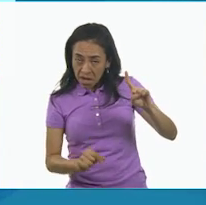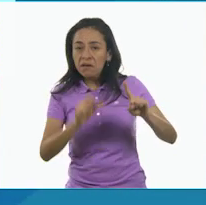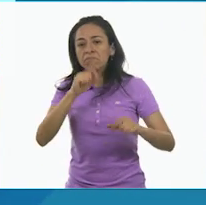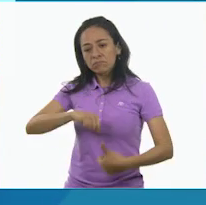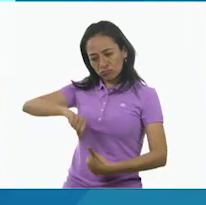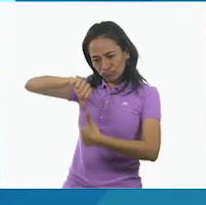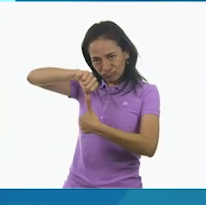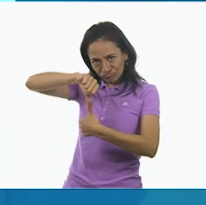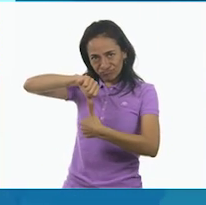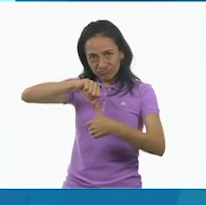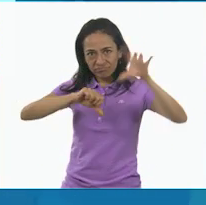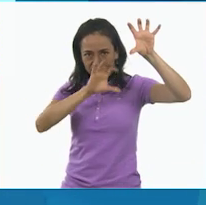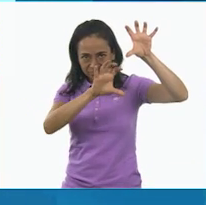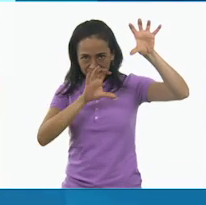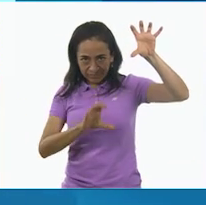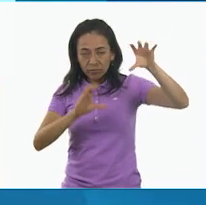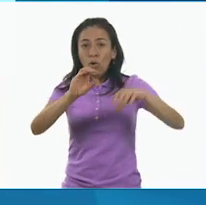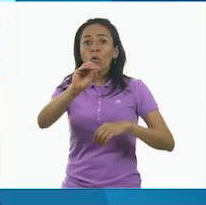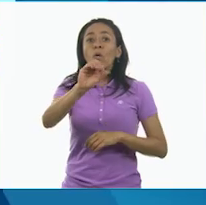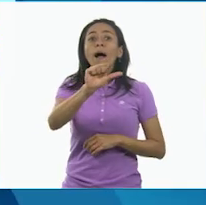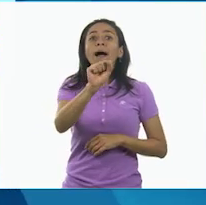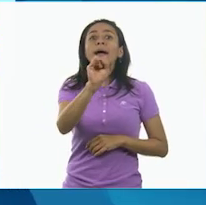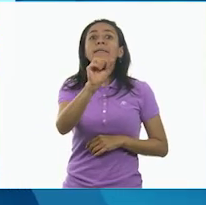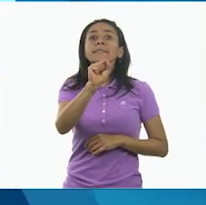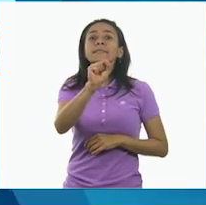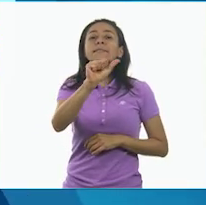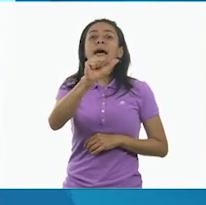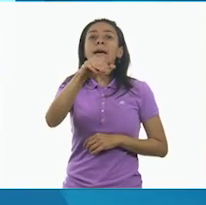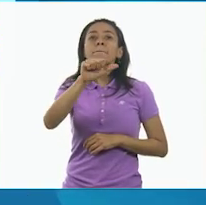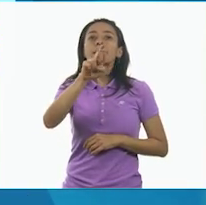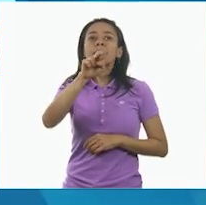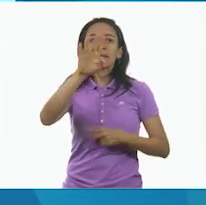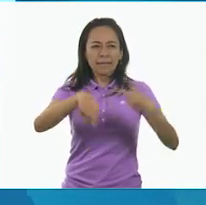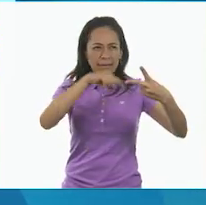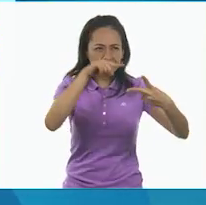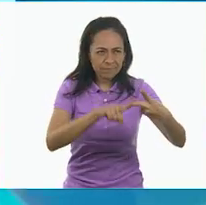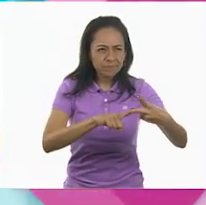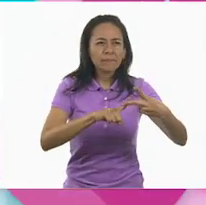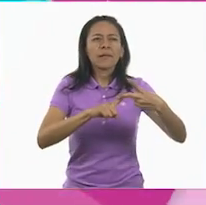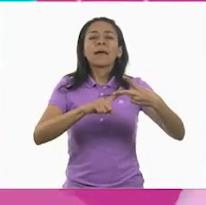Centroamérica, Oasis América, Árida América y Mesoamérica.